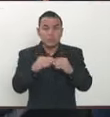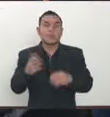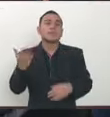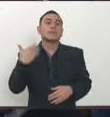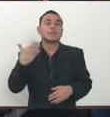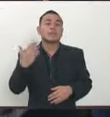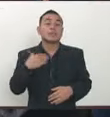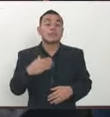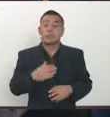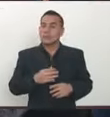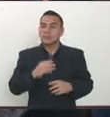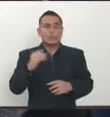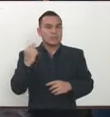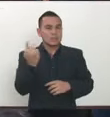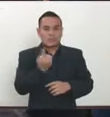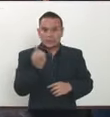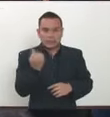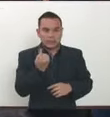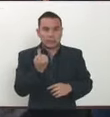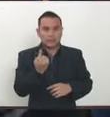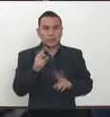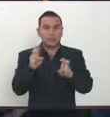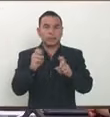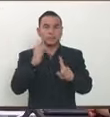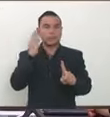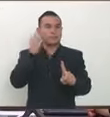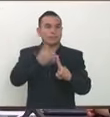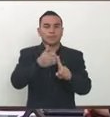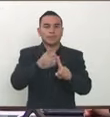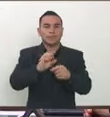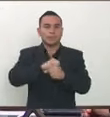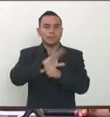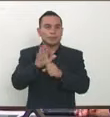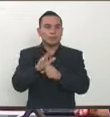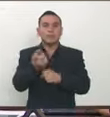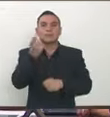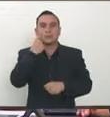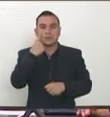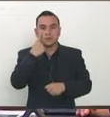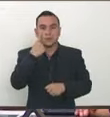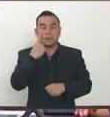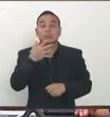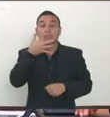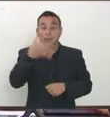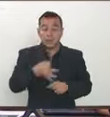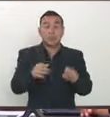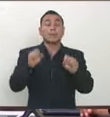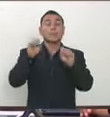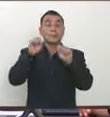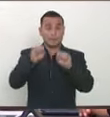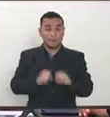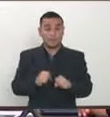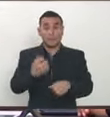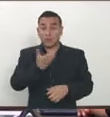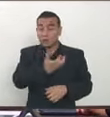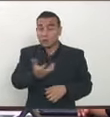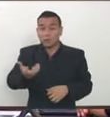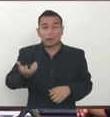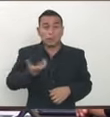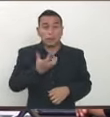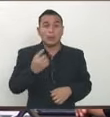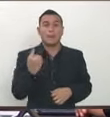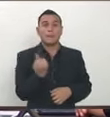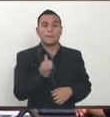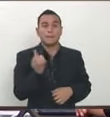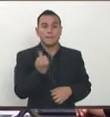solo para el COVID-19. Y ahí tenemos más habitaciones. Entonces vamos a poder tener a todas las personas